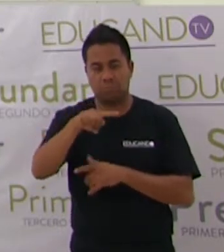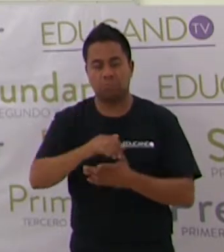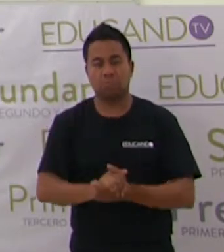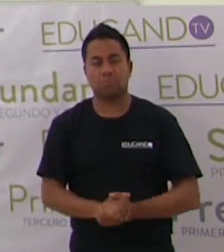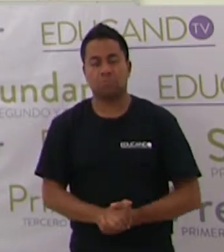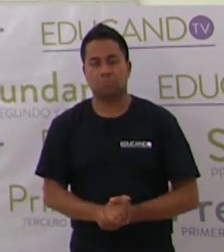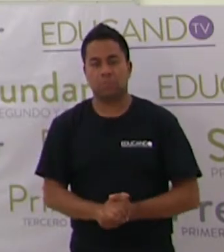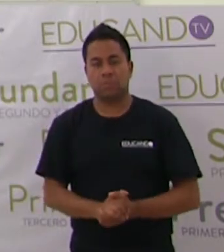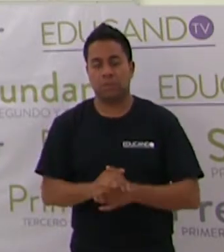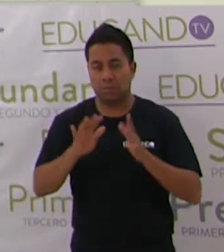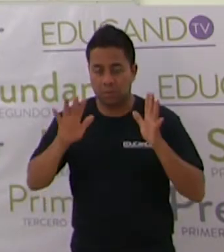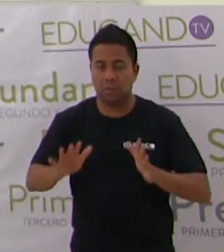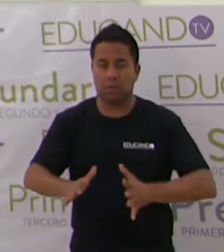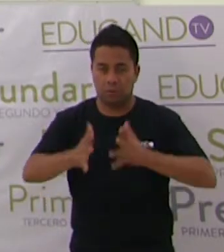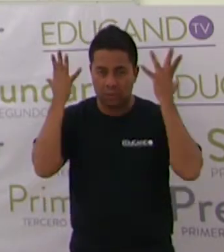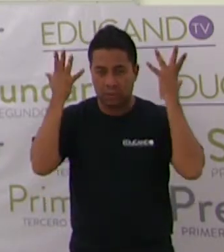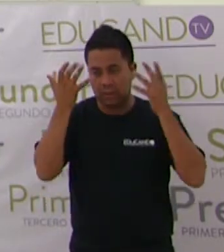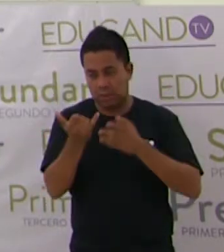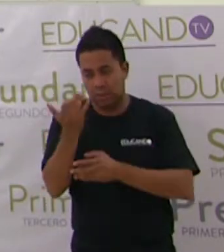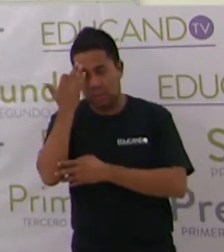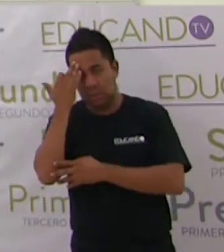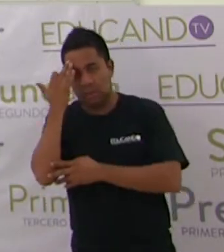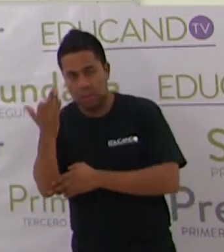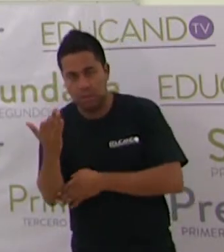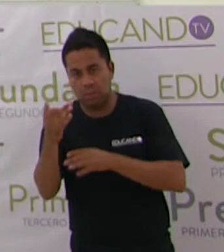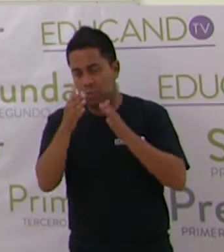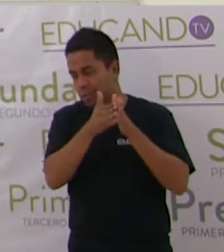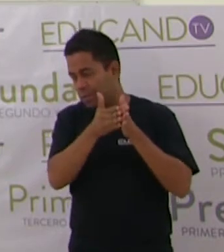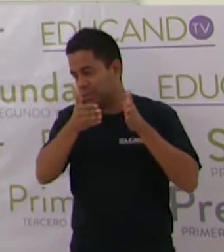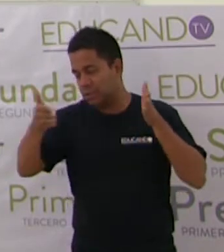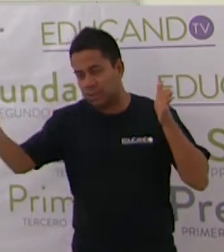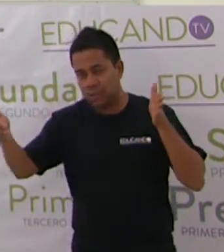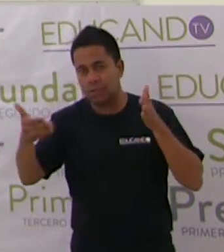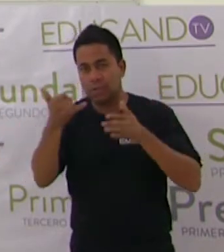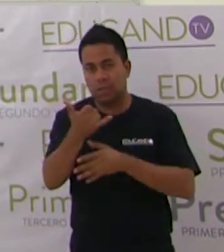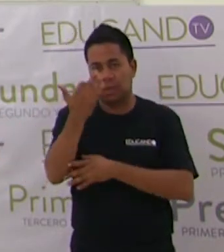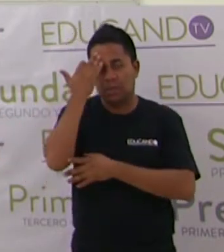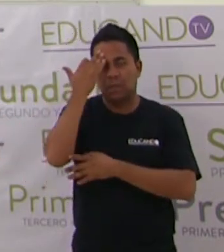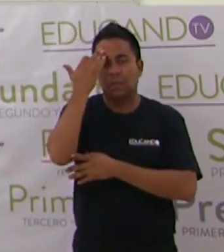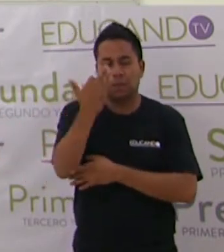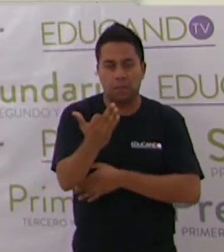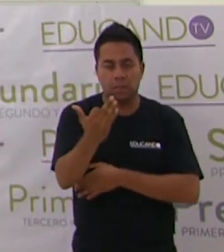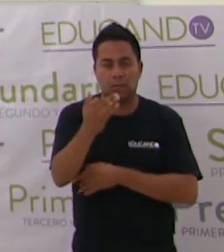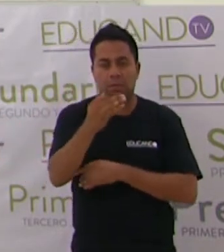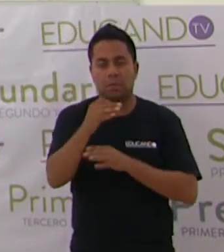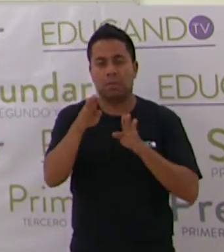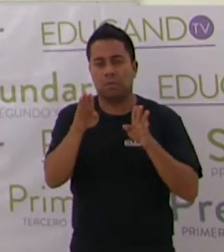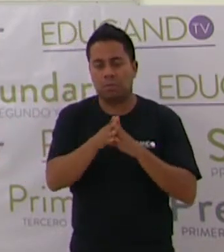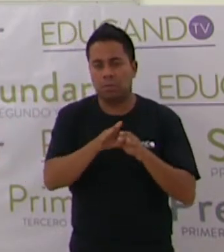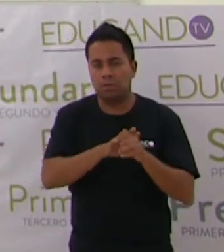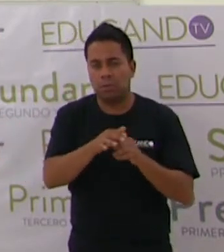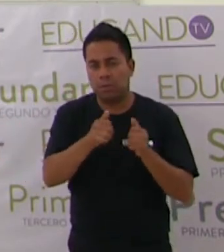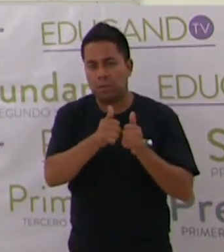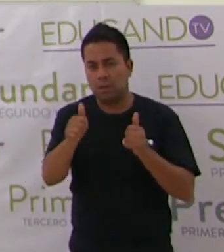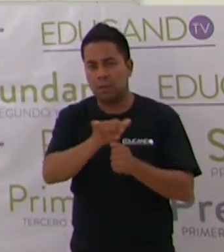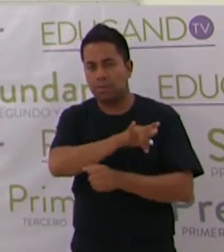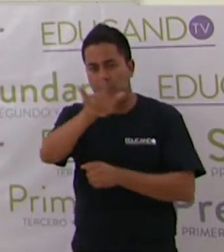la velocidad y el tiempo, la distancia y el tiempo que recorre un